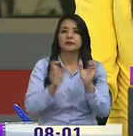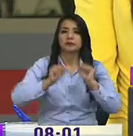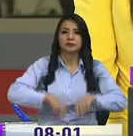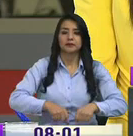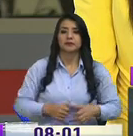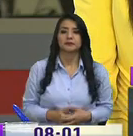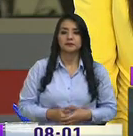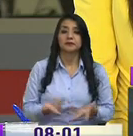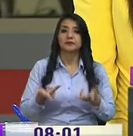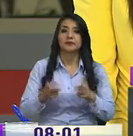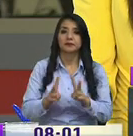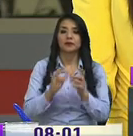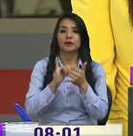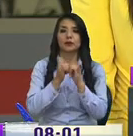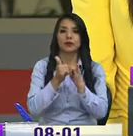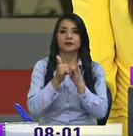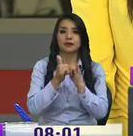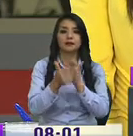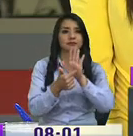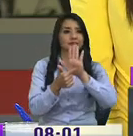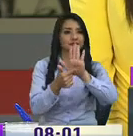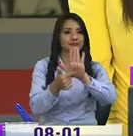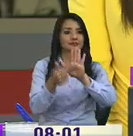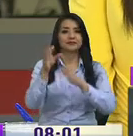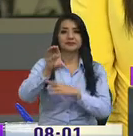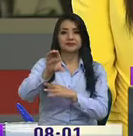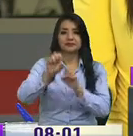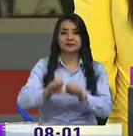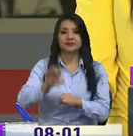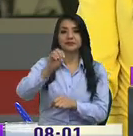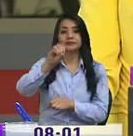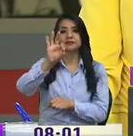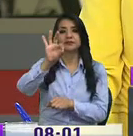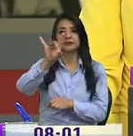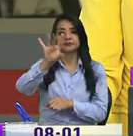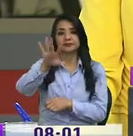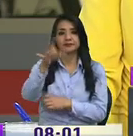también nuestro WhatsApp, que está ahí en pantalla. ¿Cuál es? El